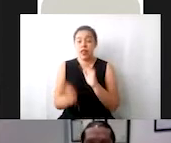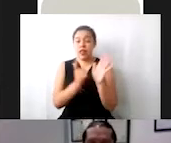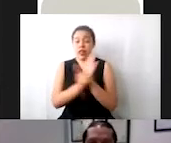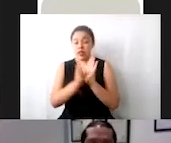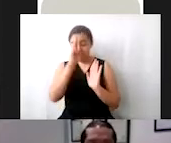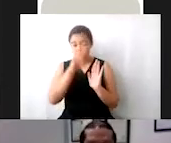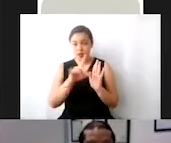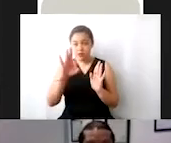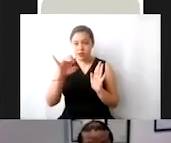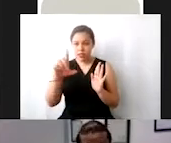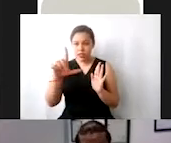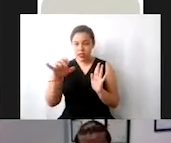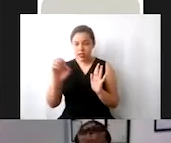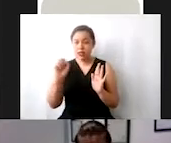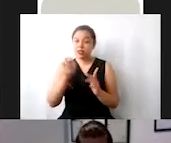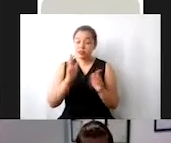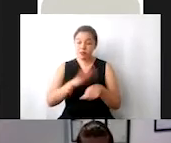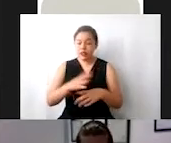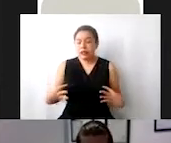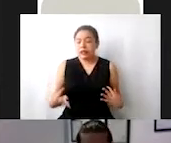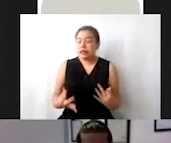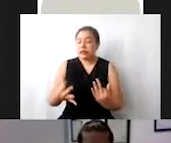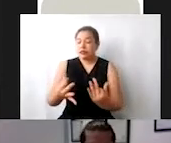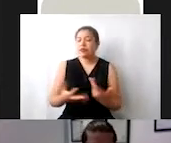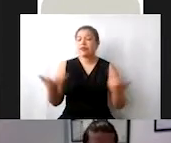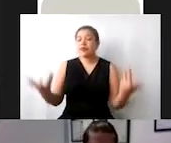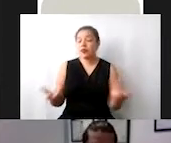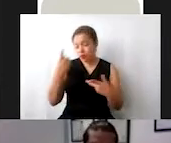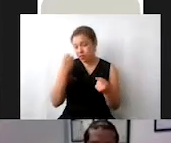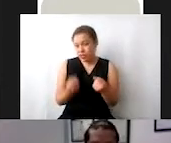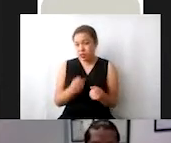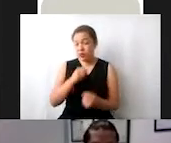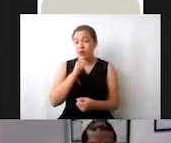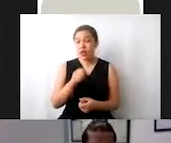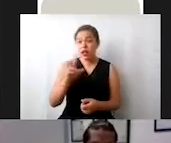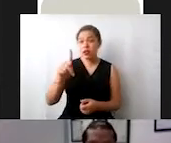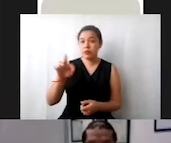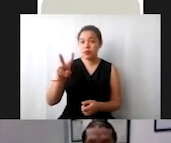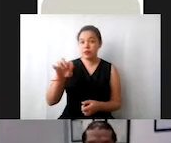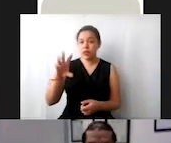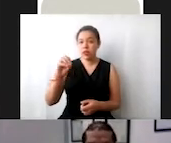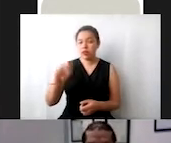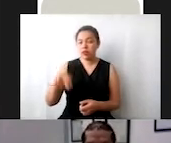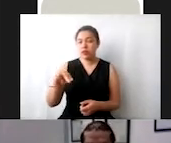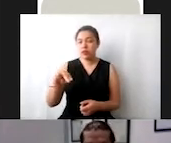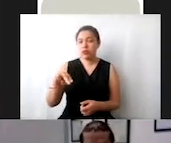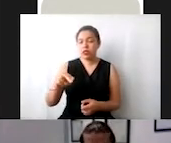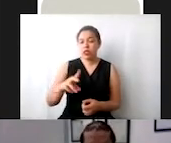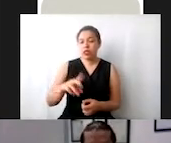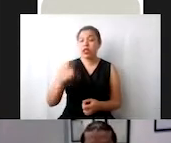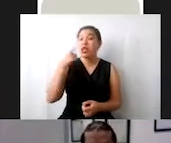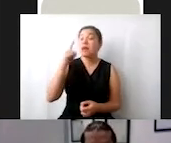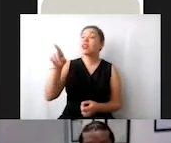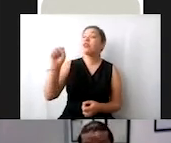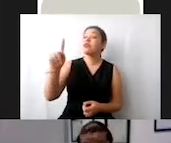más delicado. Entonces, ante esa inseguridad, la PRODECON estuvo presionando al SAT para que emitiera